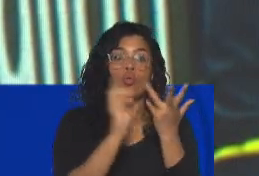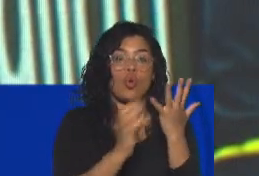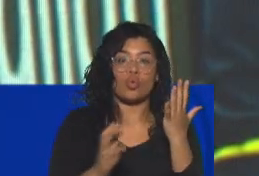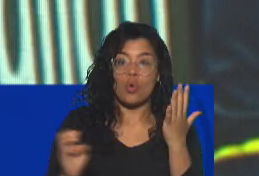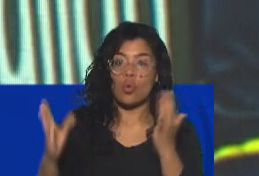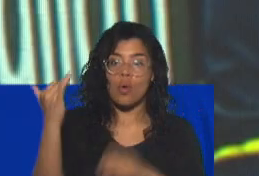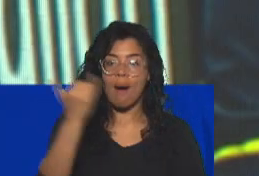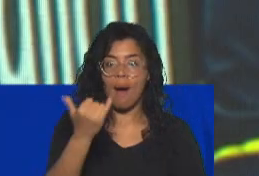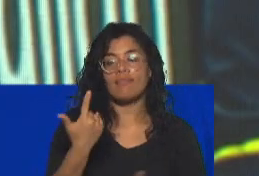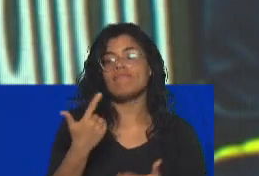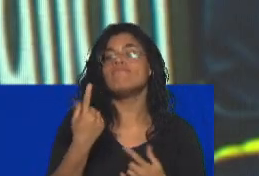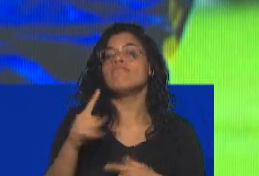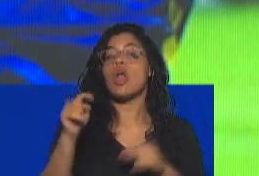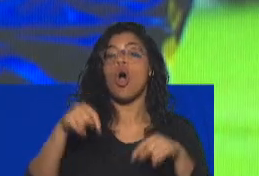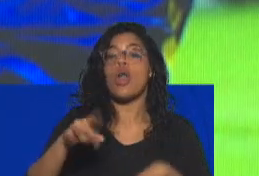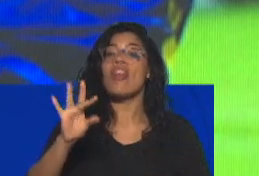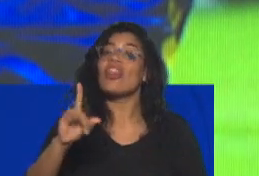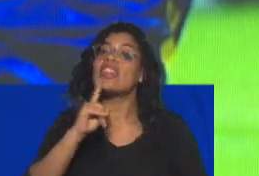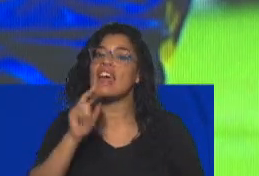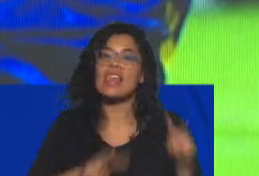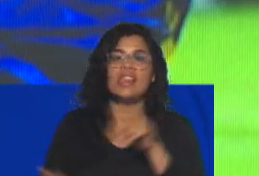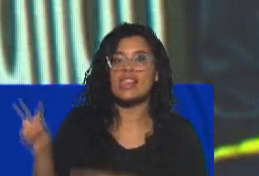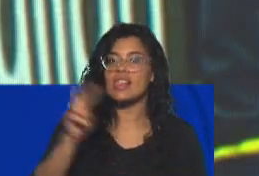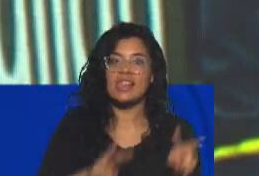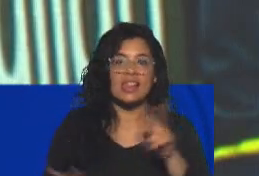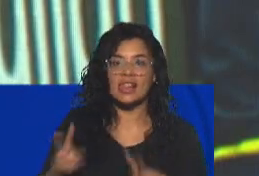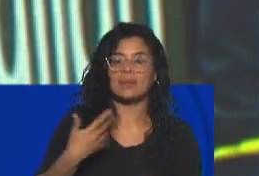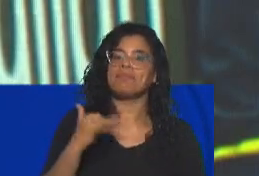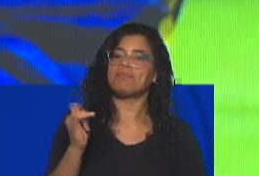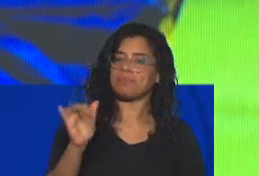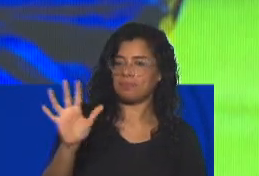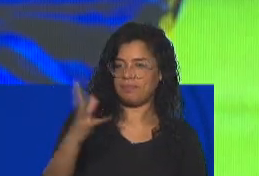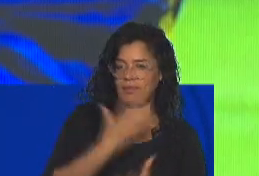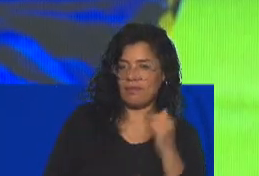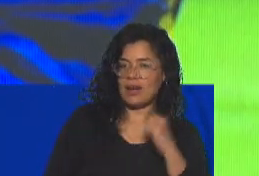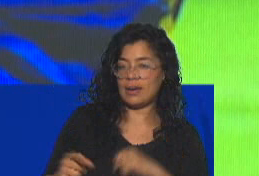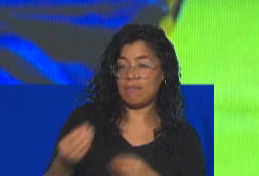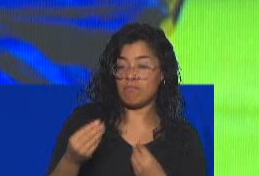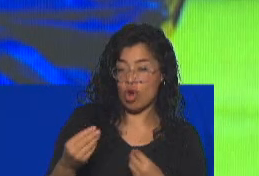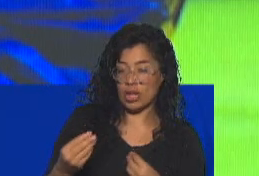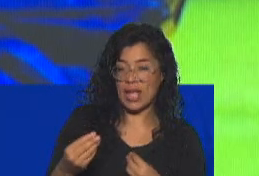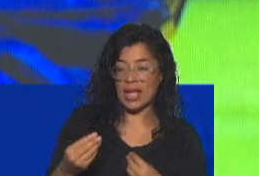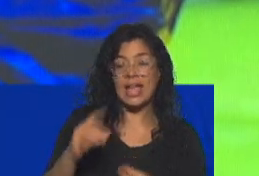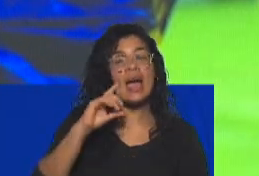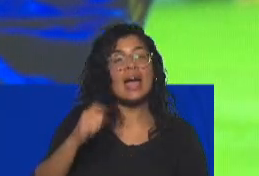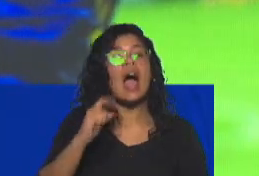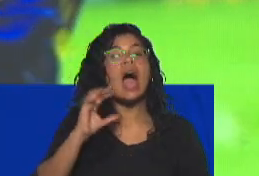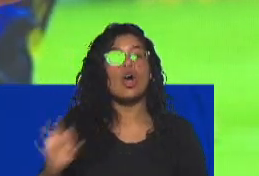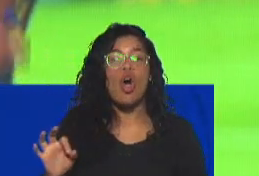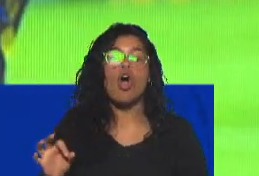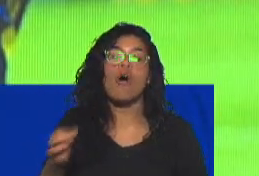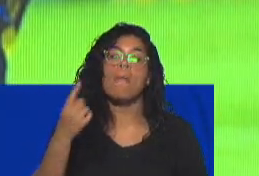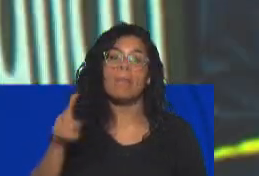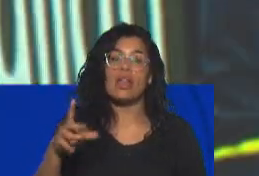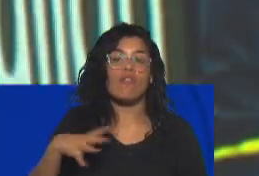entrenador. Claro, te iba a decir, Herrón. Comentando lo de Gago. Herrón va a ser ayudante de campo de un Gago que ni siquiera está enterado de que va a ser técnico